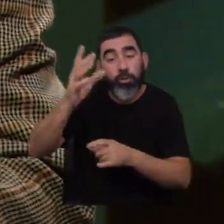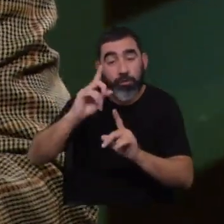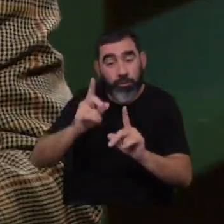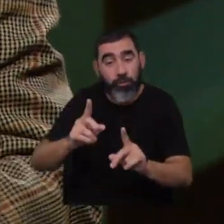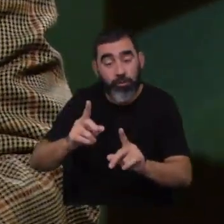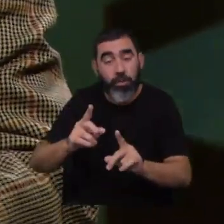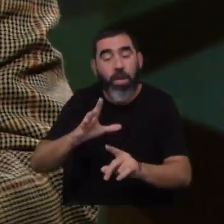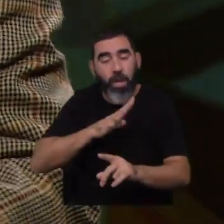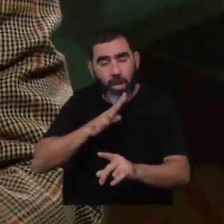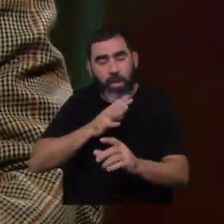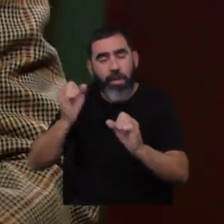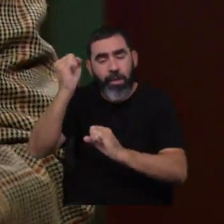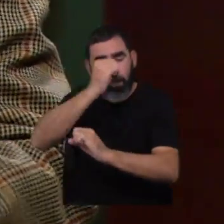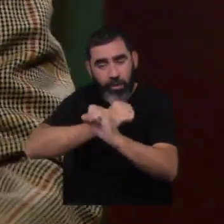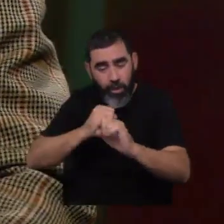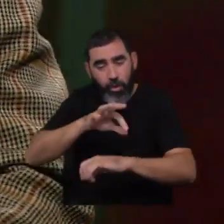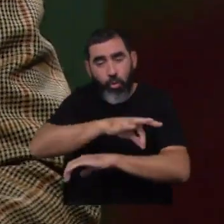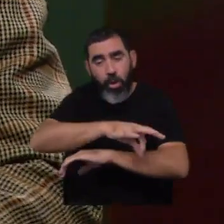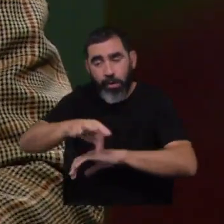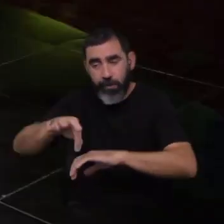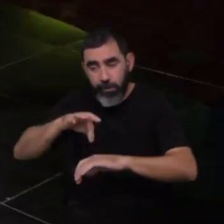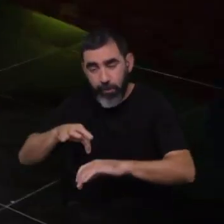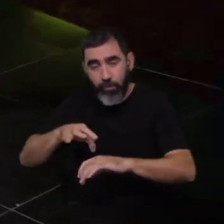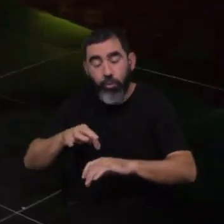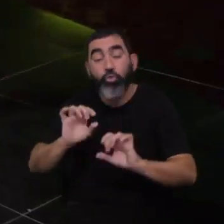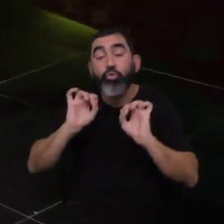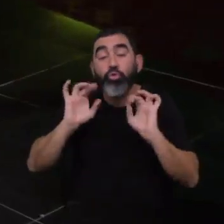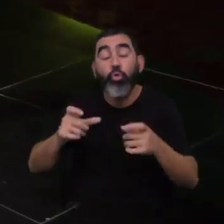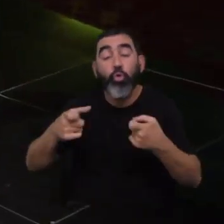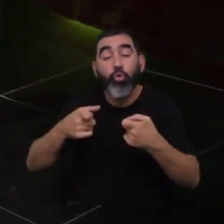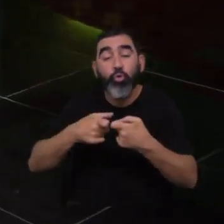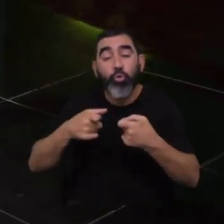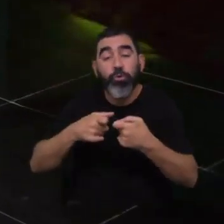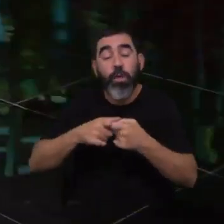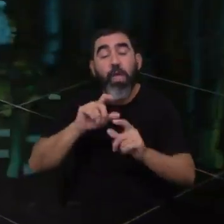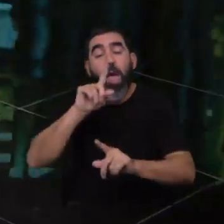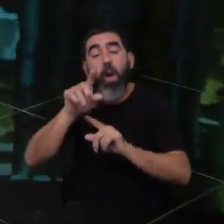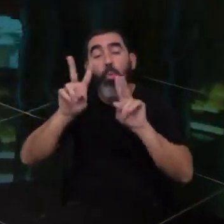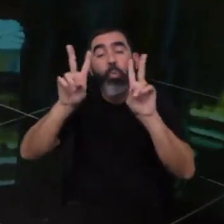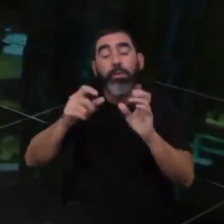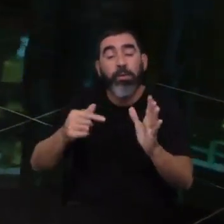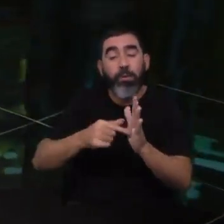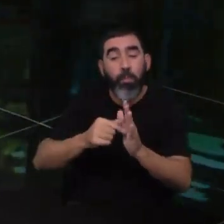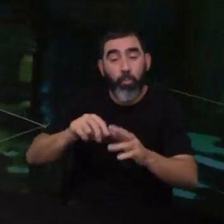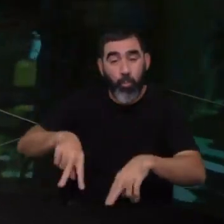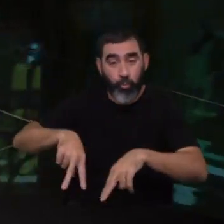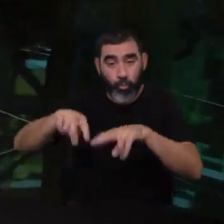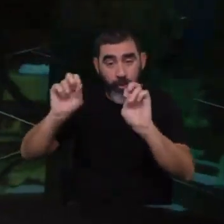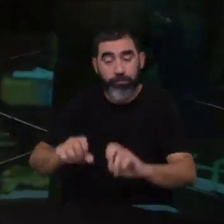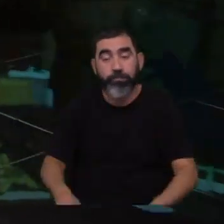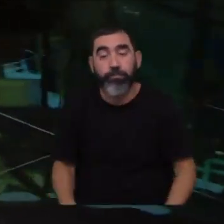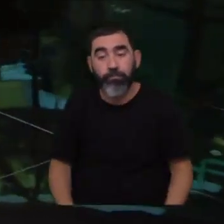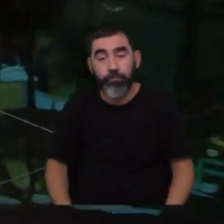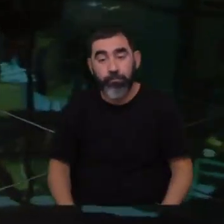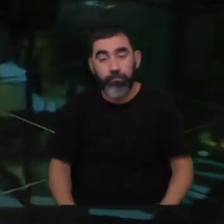las hay, las de ingenieros, de arquitectos, sino solamente sociedades vinculadas a alguna temática de investigación científica. Y bueno,